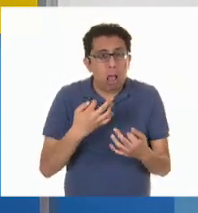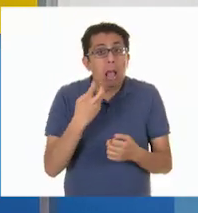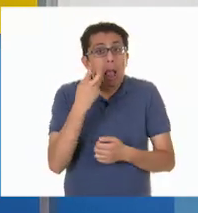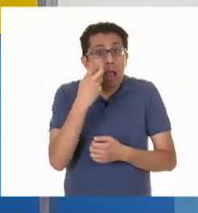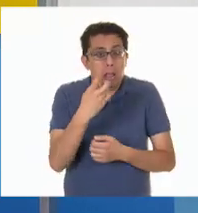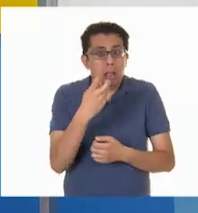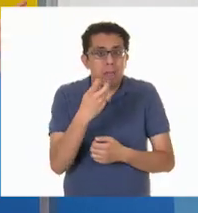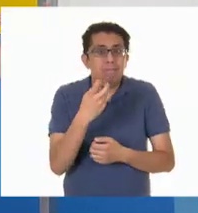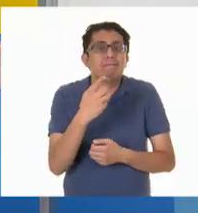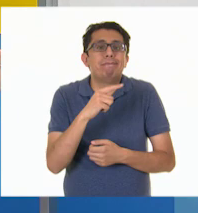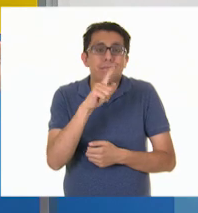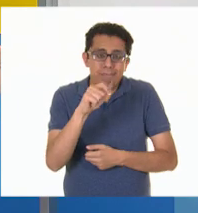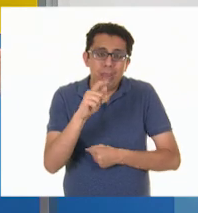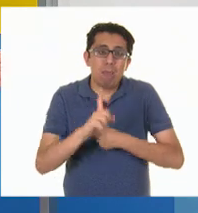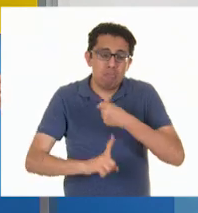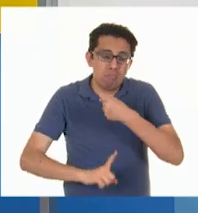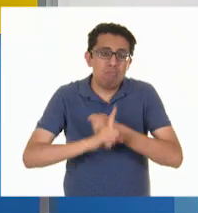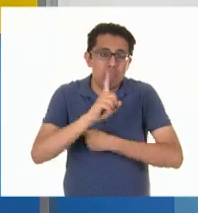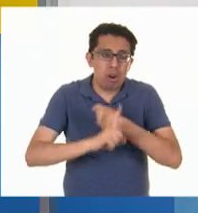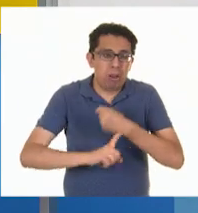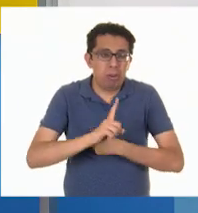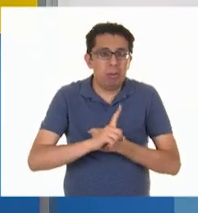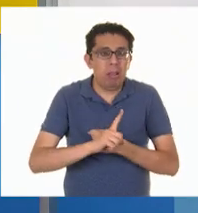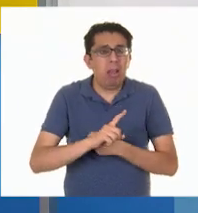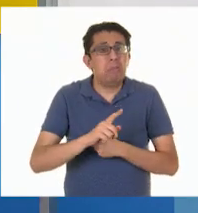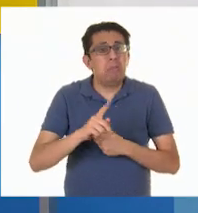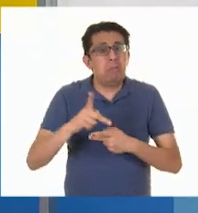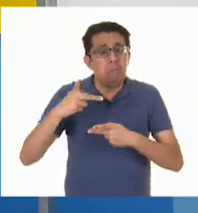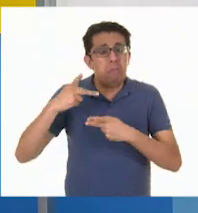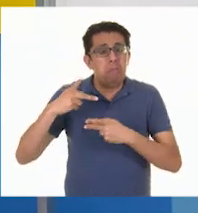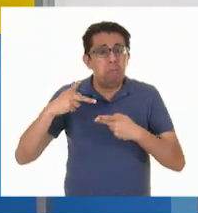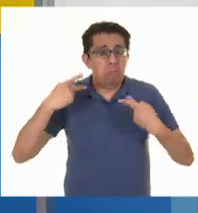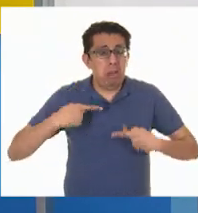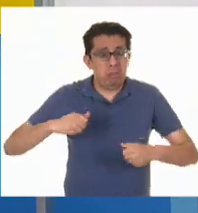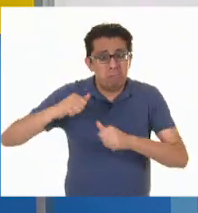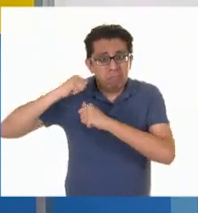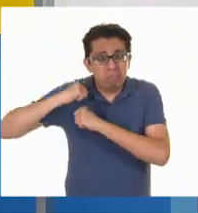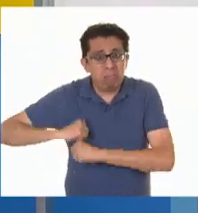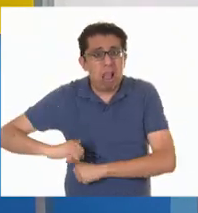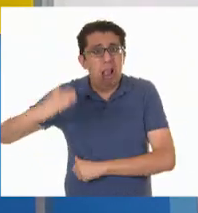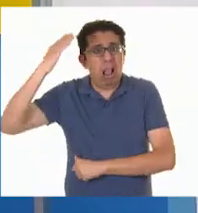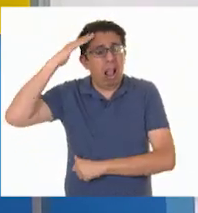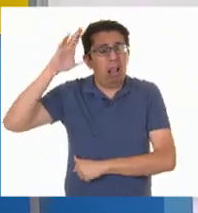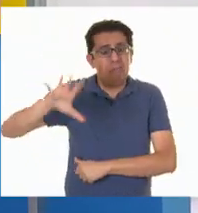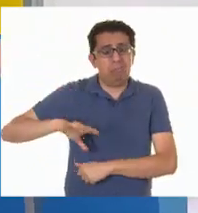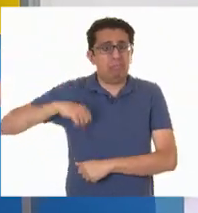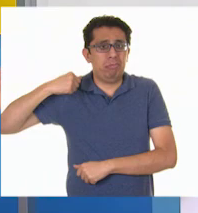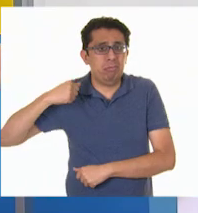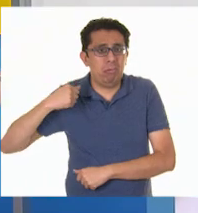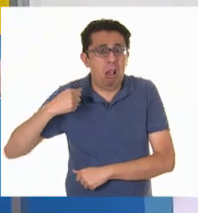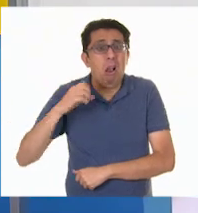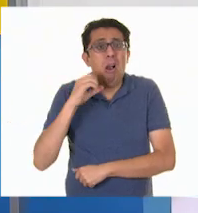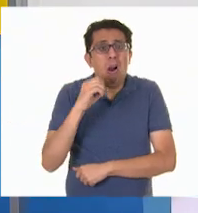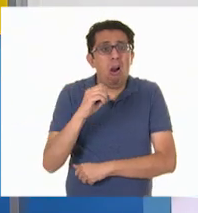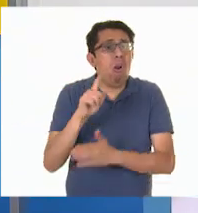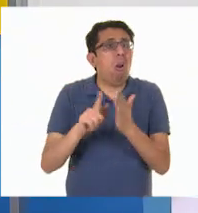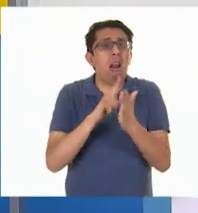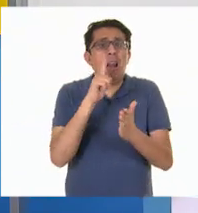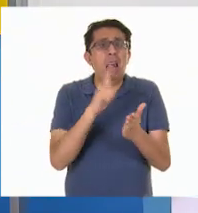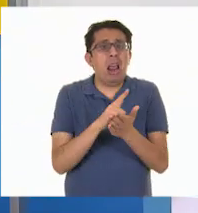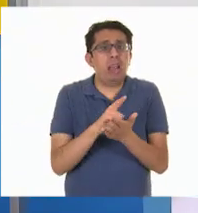es ahí donde está el problema, como tú dices, en ese abuso de autoridad en algún momento o simplemente la no aplicación adecuada de la